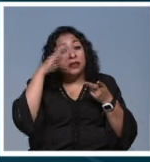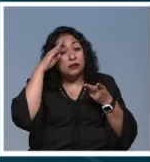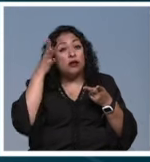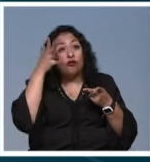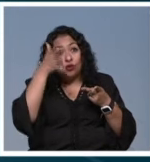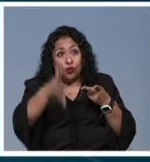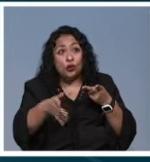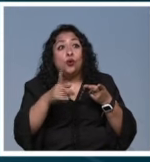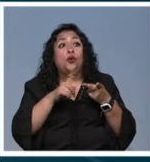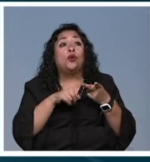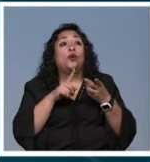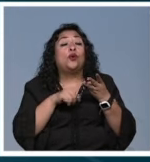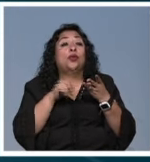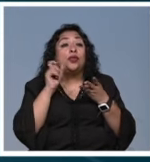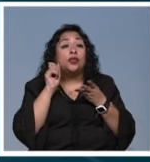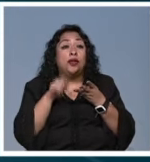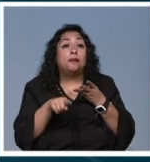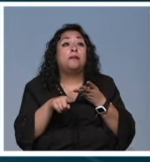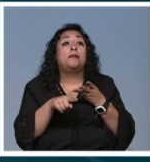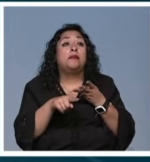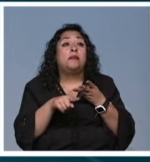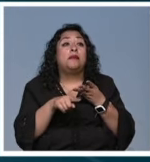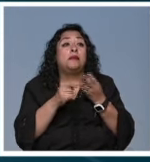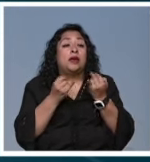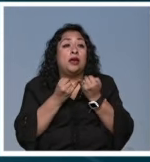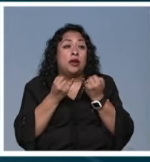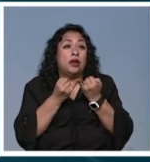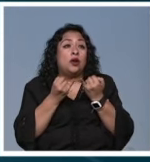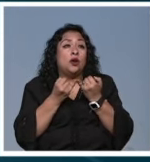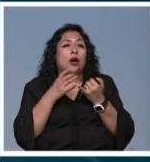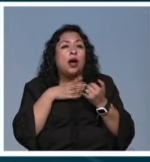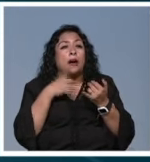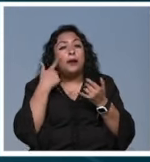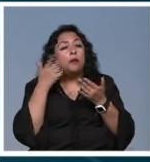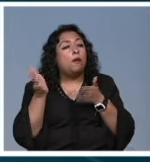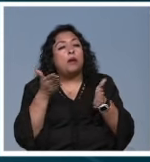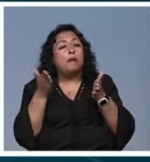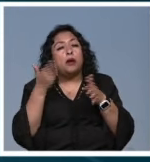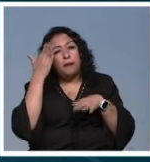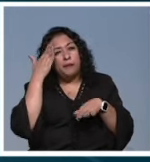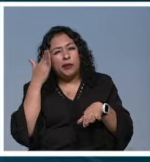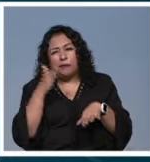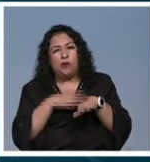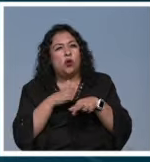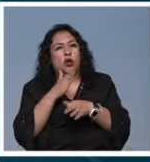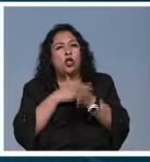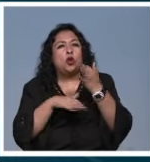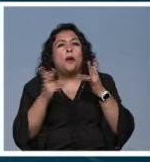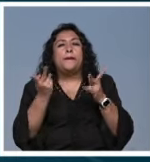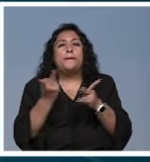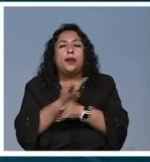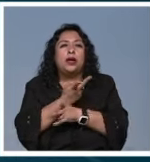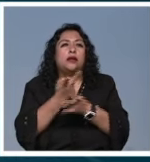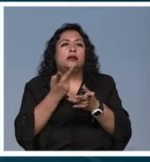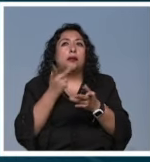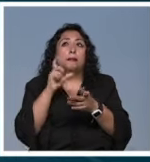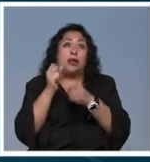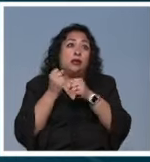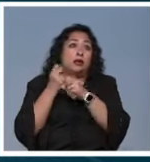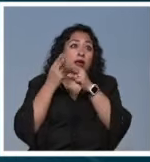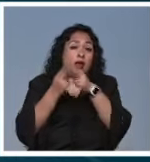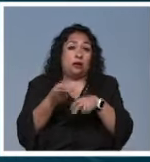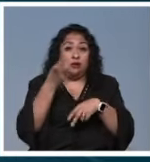futuro, sino hacer un recorrido por la memoria de todo lo que sucedió en 20 años.